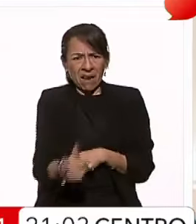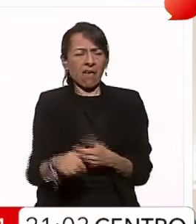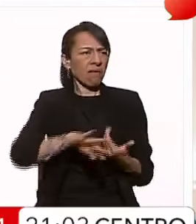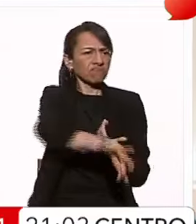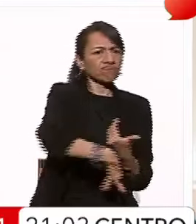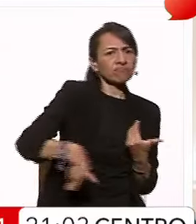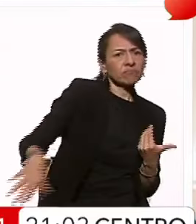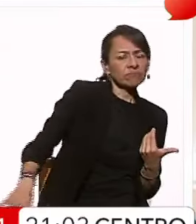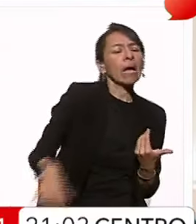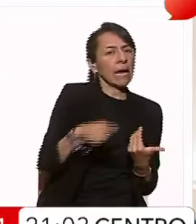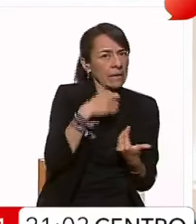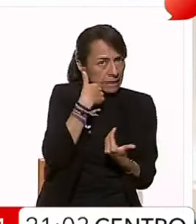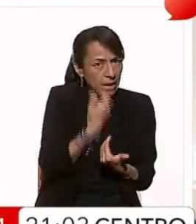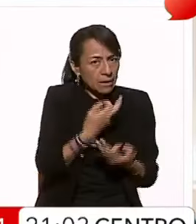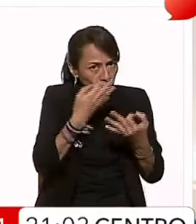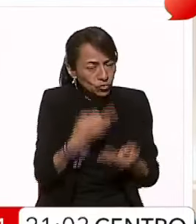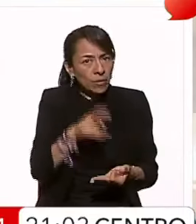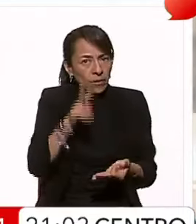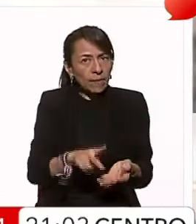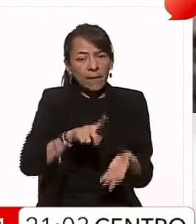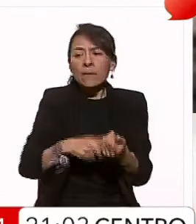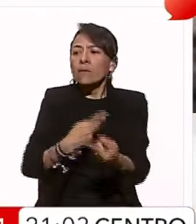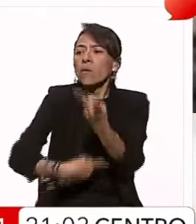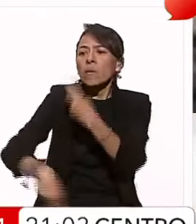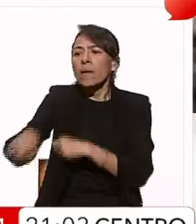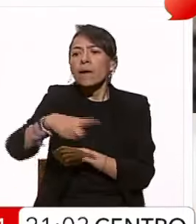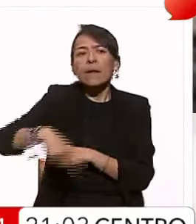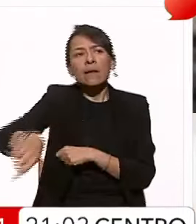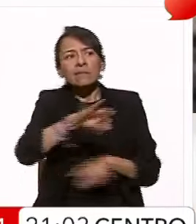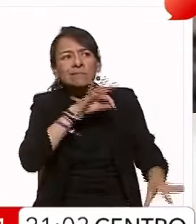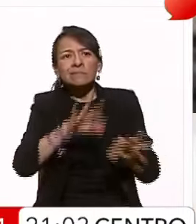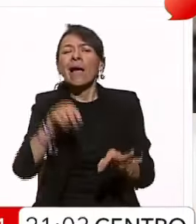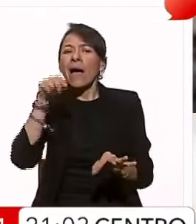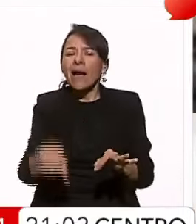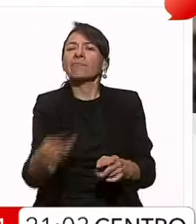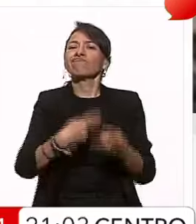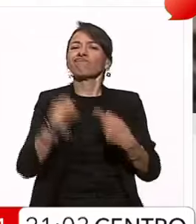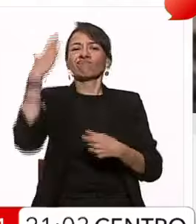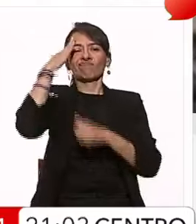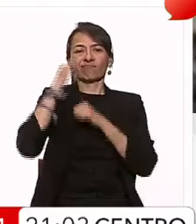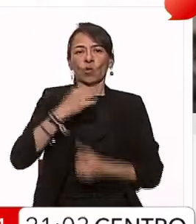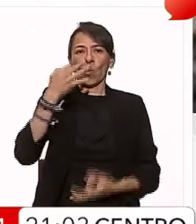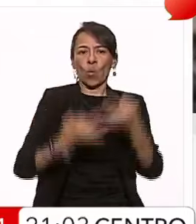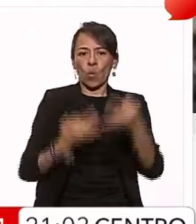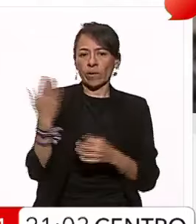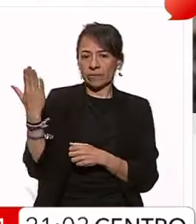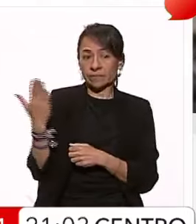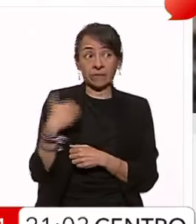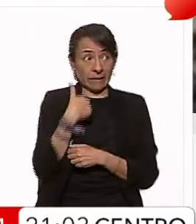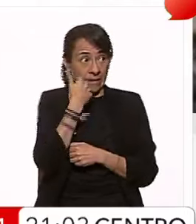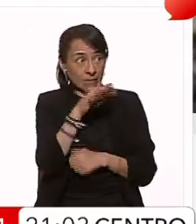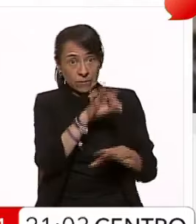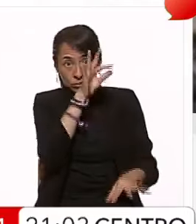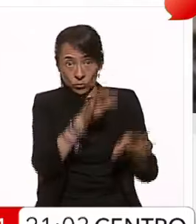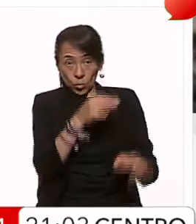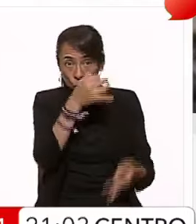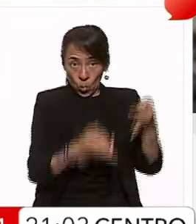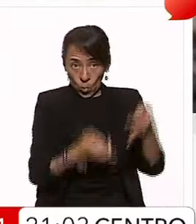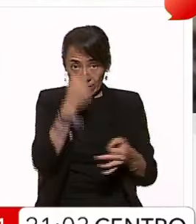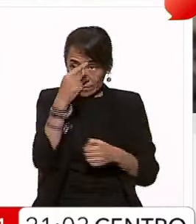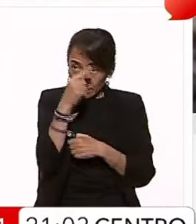juzgadores nacidos del pueblo requerimos jueces por elección popular sí y que